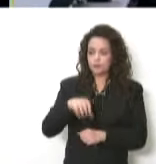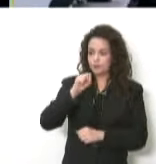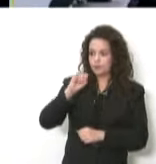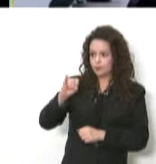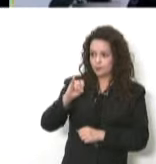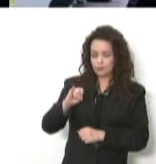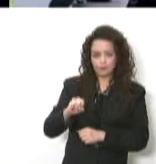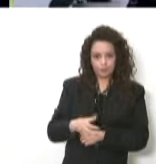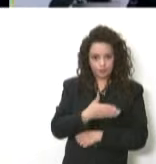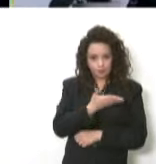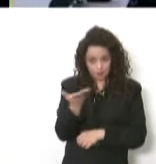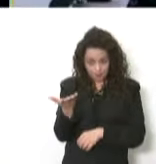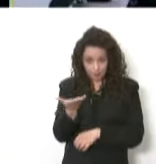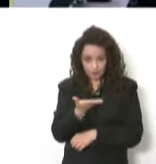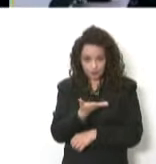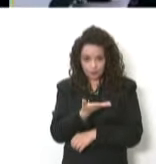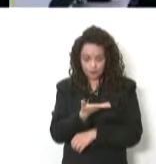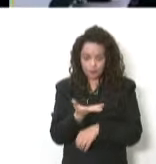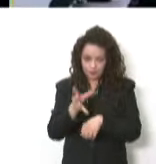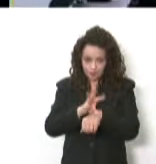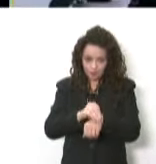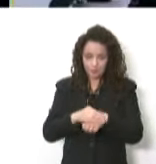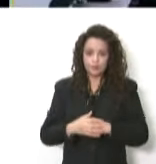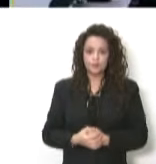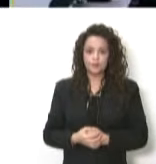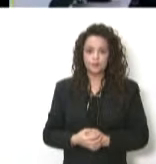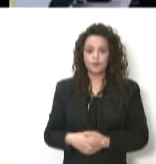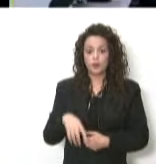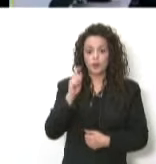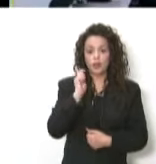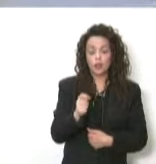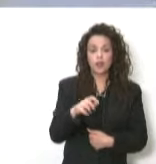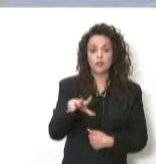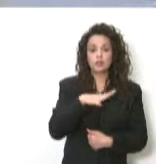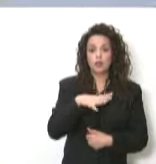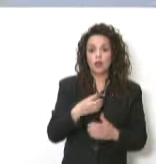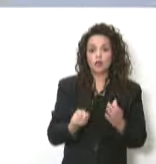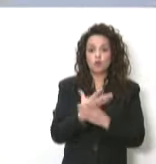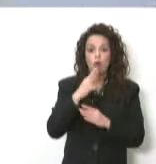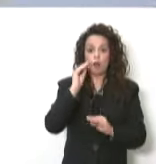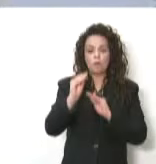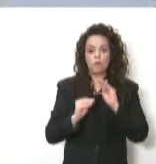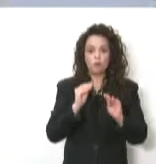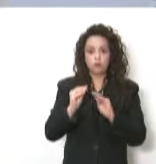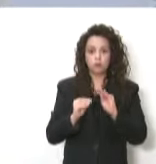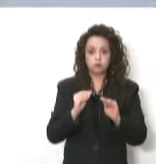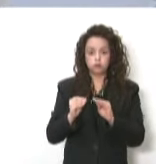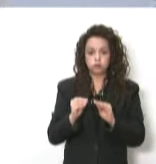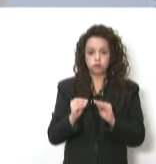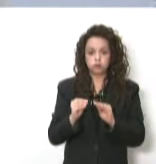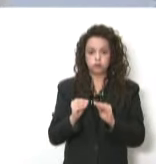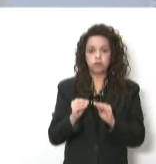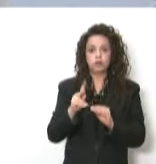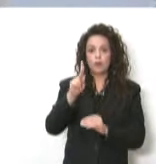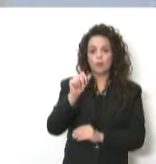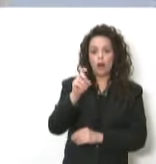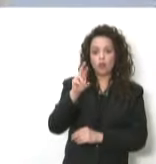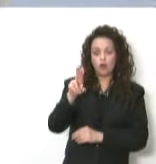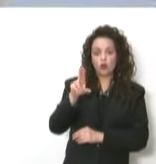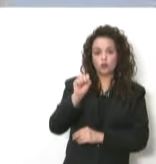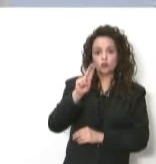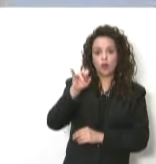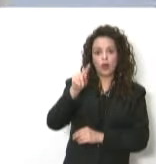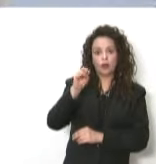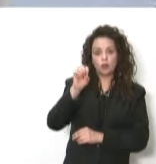comisionado. Se toma nota de la presentación de la actualización del padrón de sujetos obligados del ámbito